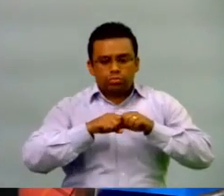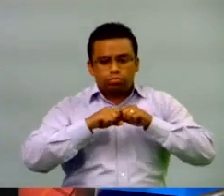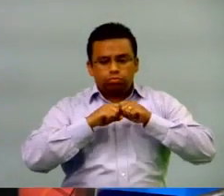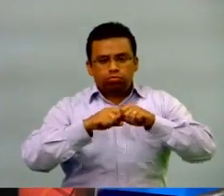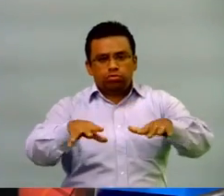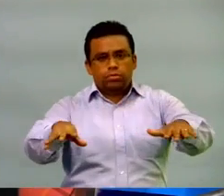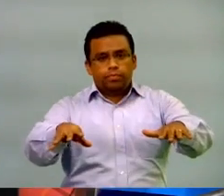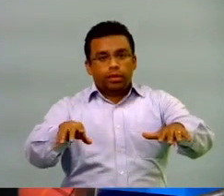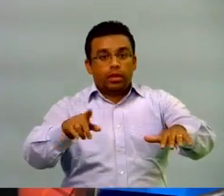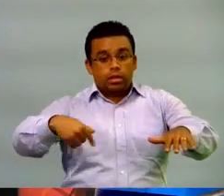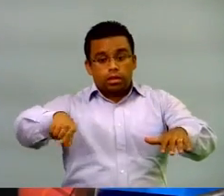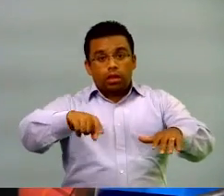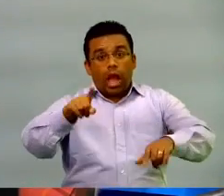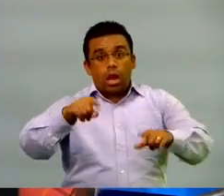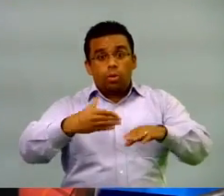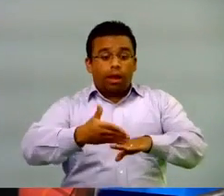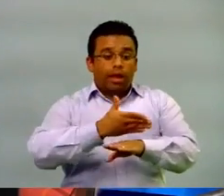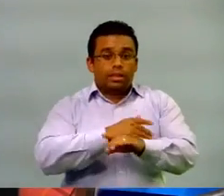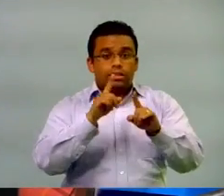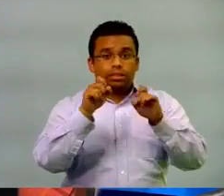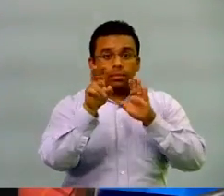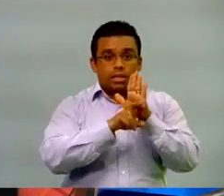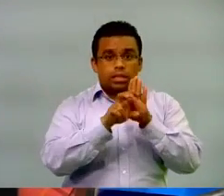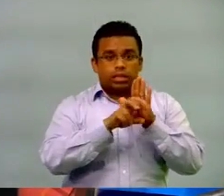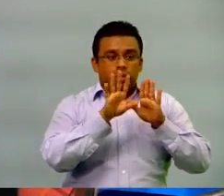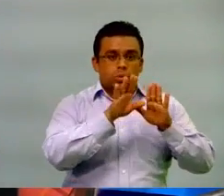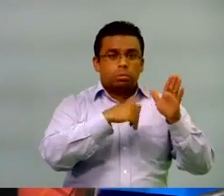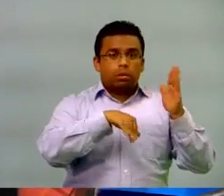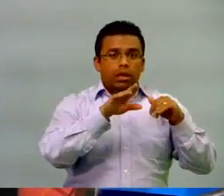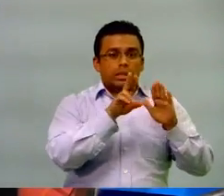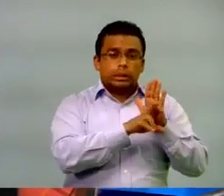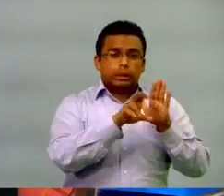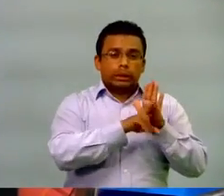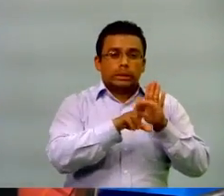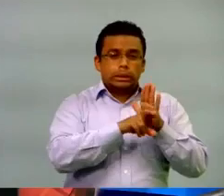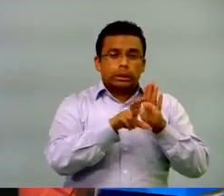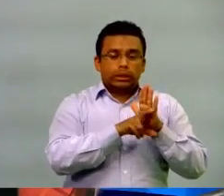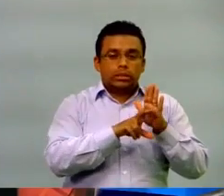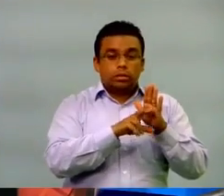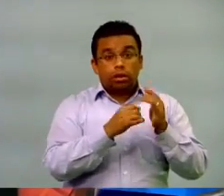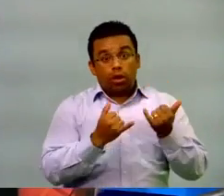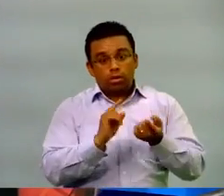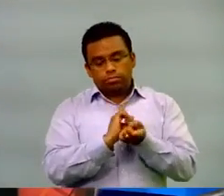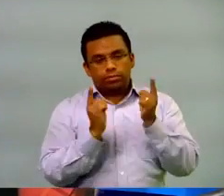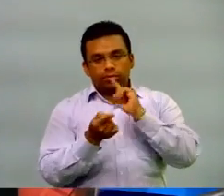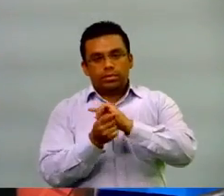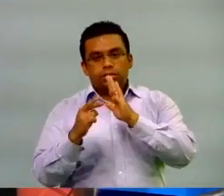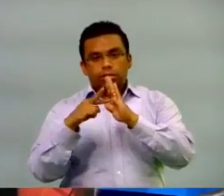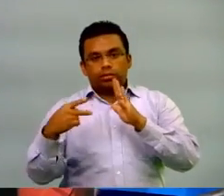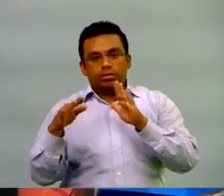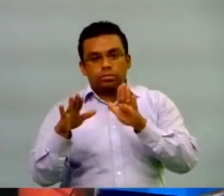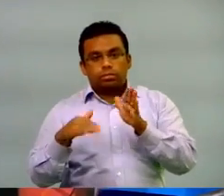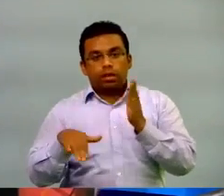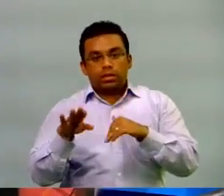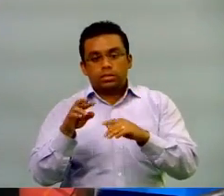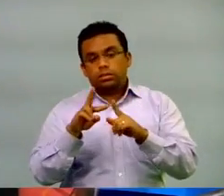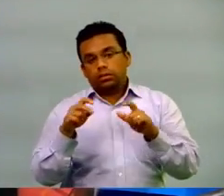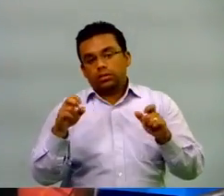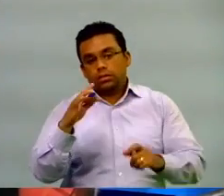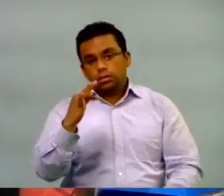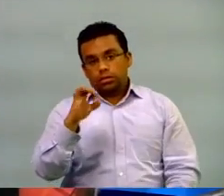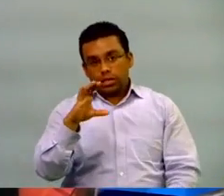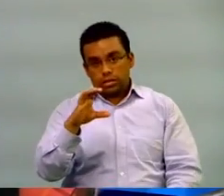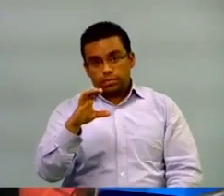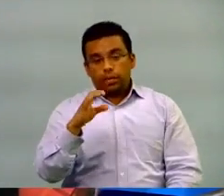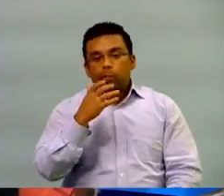bien eran teóricas y tenían una alta deserción educativa, pues definitivamente no se asociaban directamente con las TICs. Es el